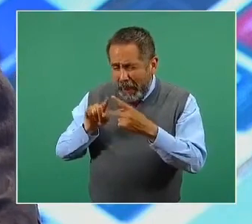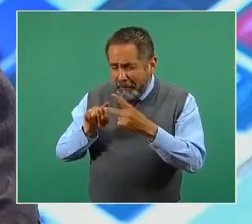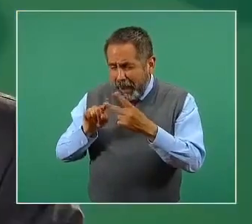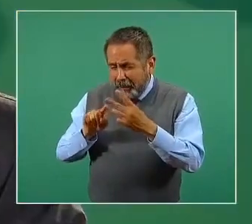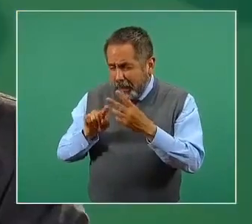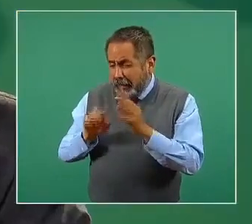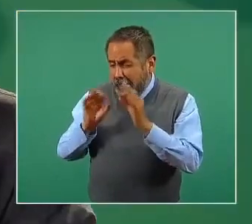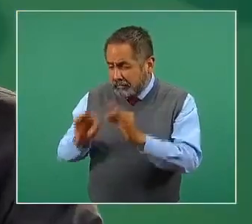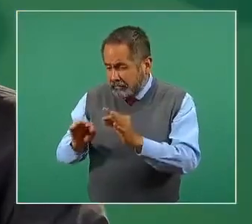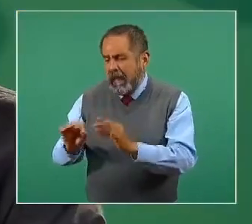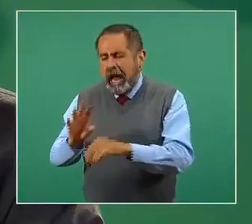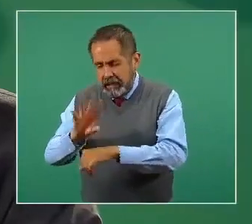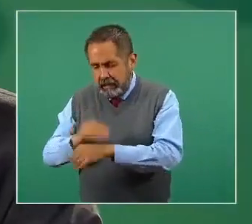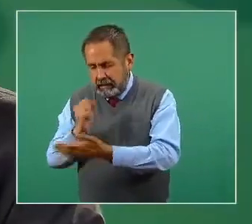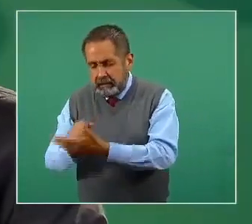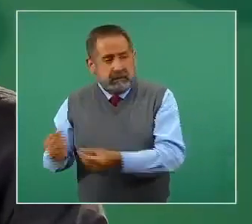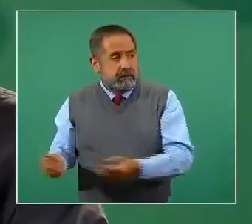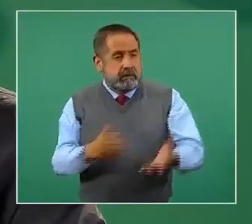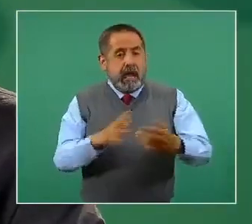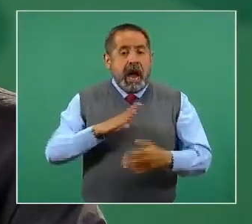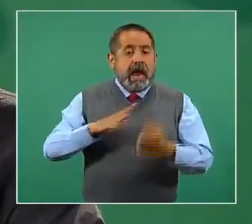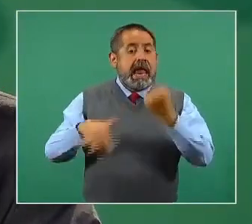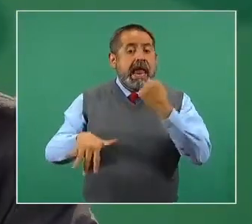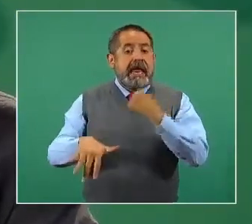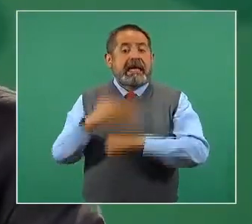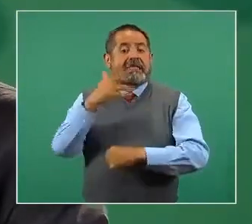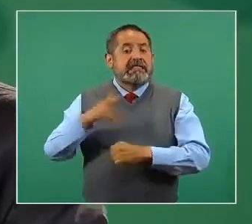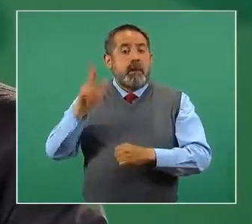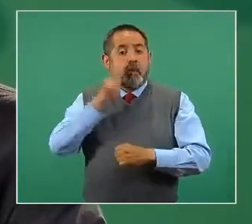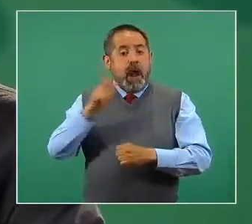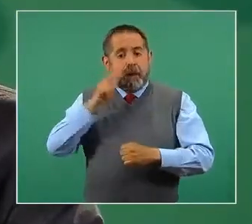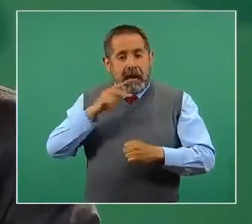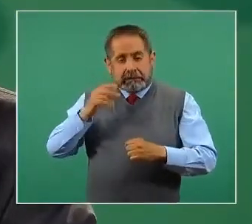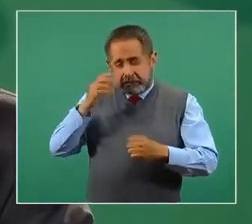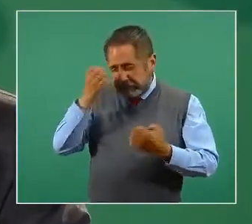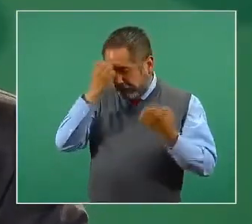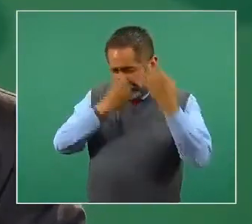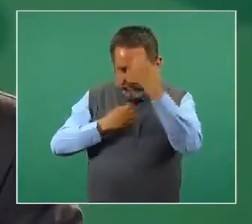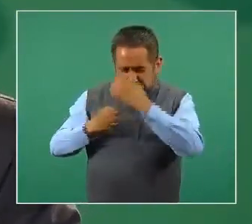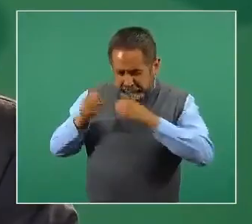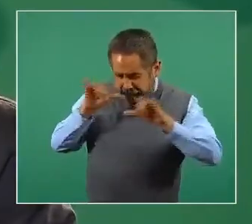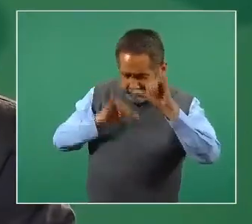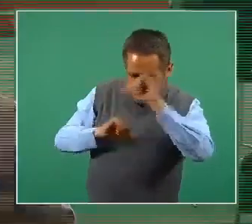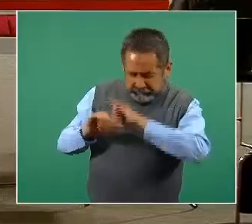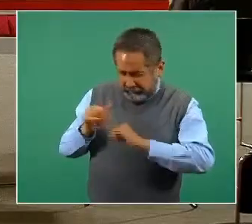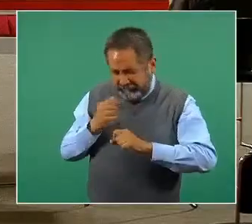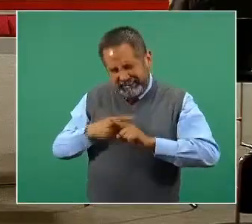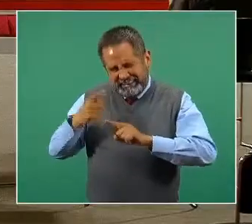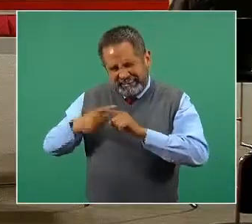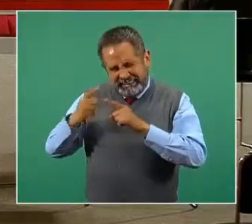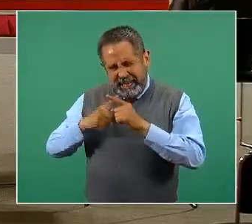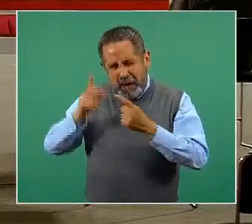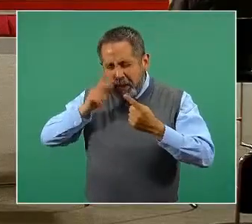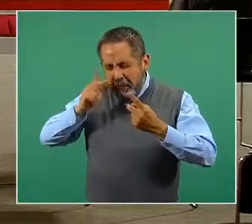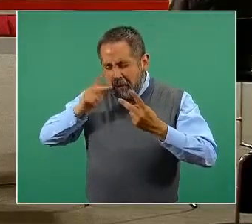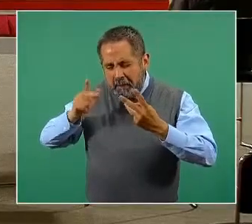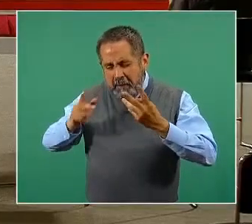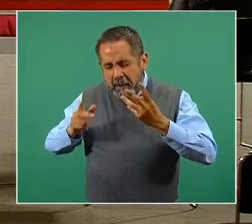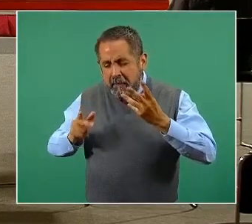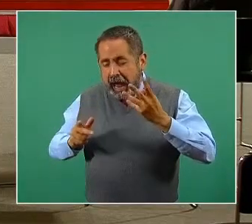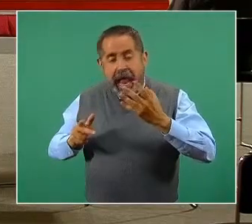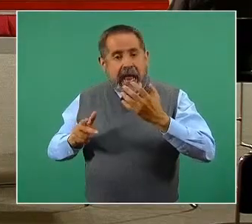las pruebas. Hay 15 pruebas químicas, biológicas, distintas pruebas técnicas